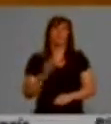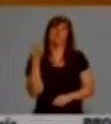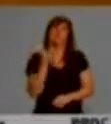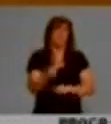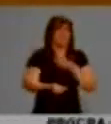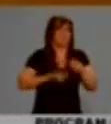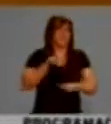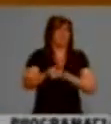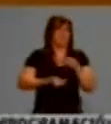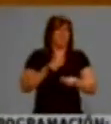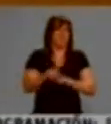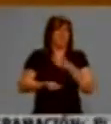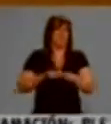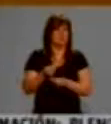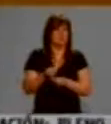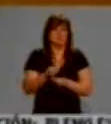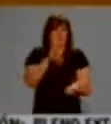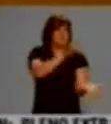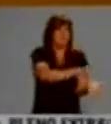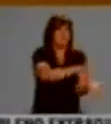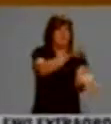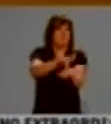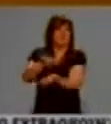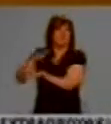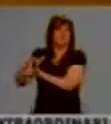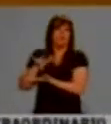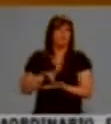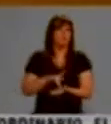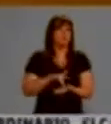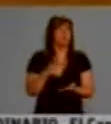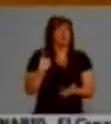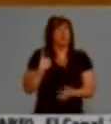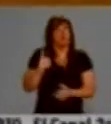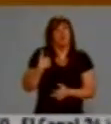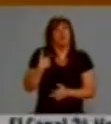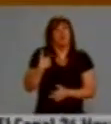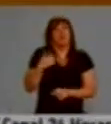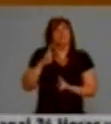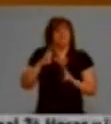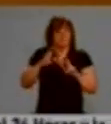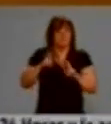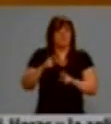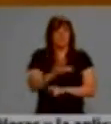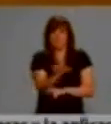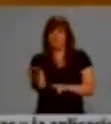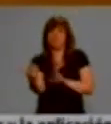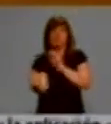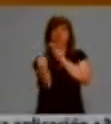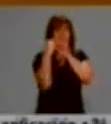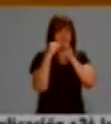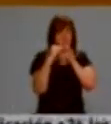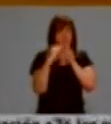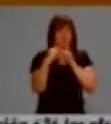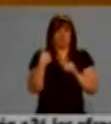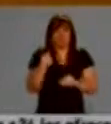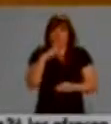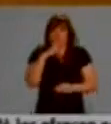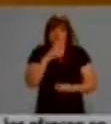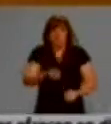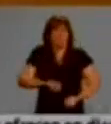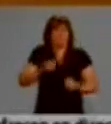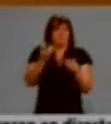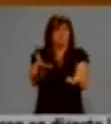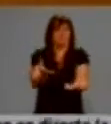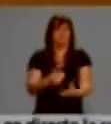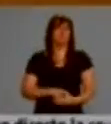hacer en todos los casos. Espero que estén todos ustedes de acuerdo con esto que acabo